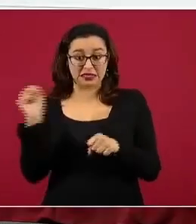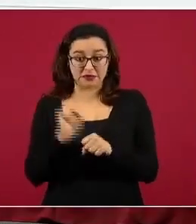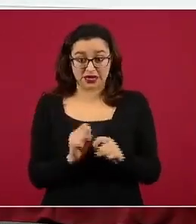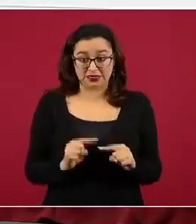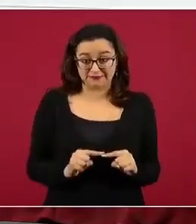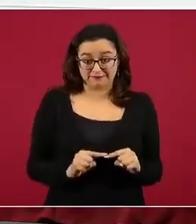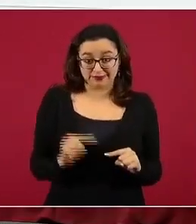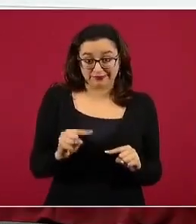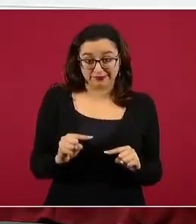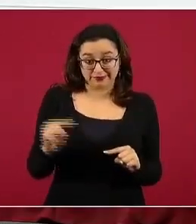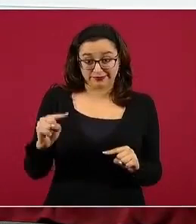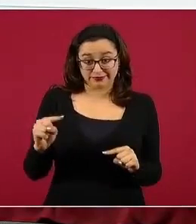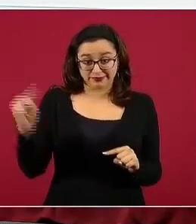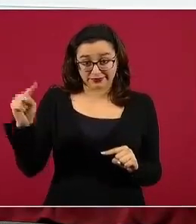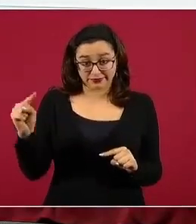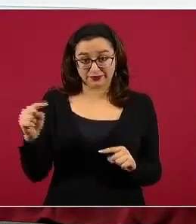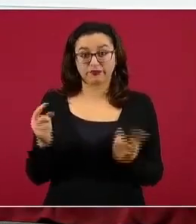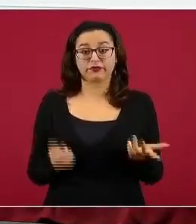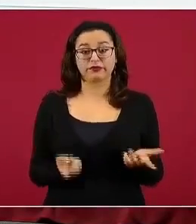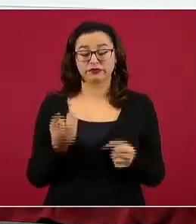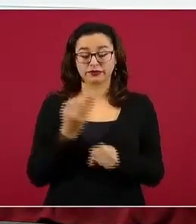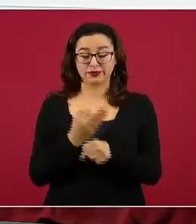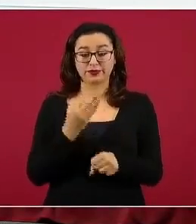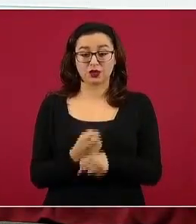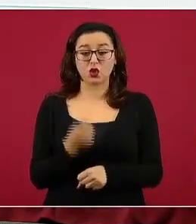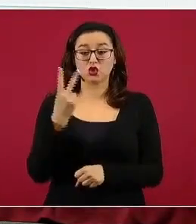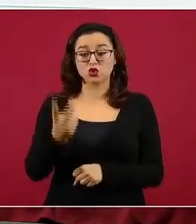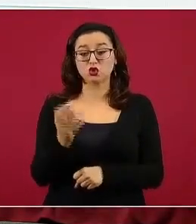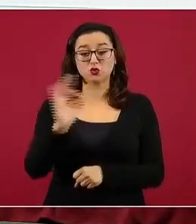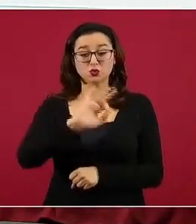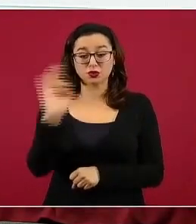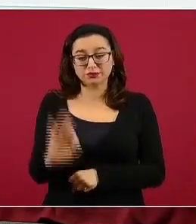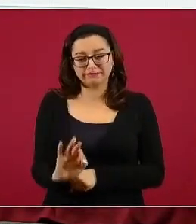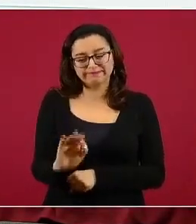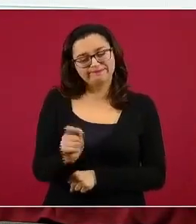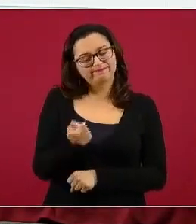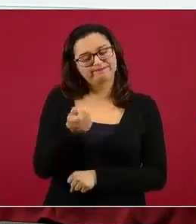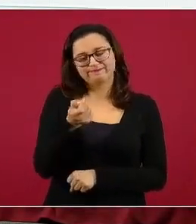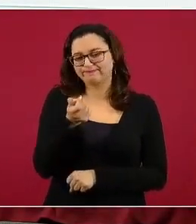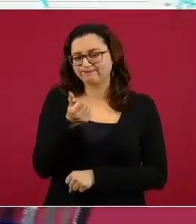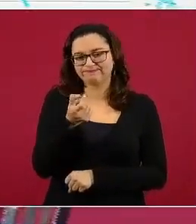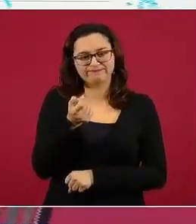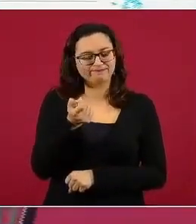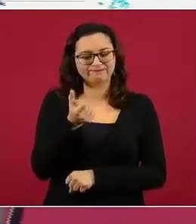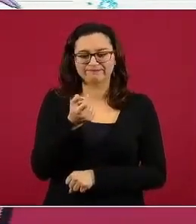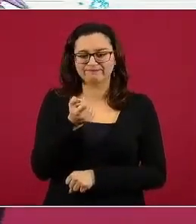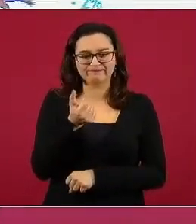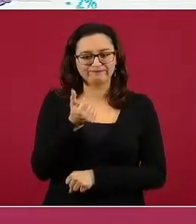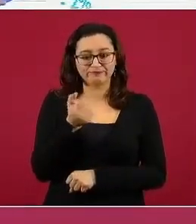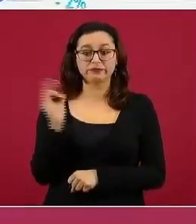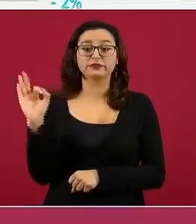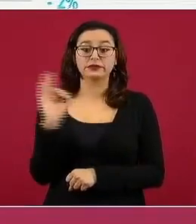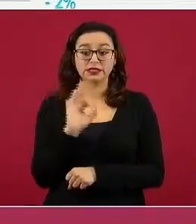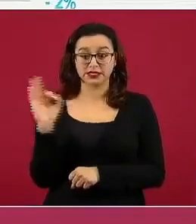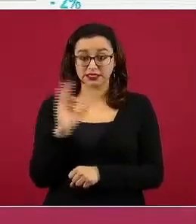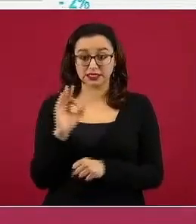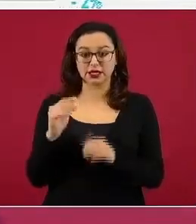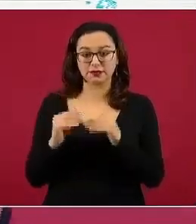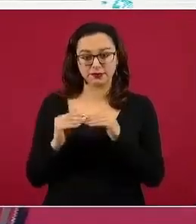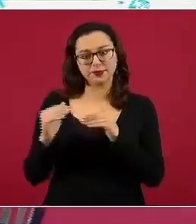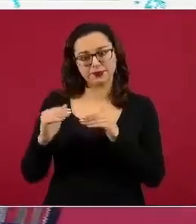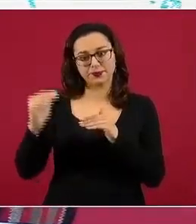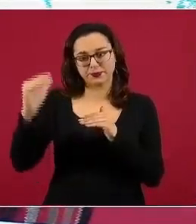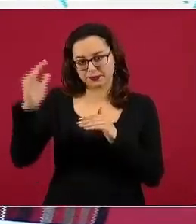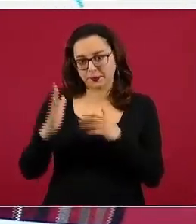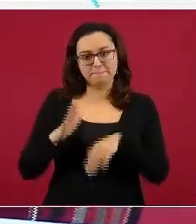un menos 2%. Este decremento tan pequeño es posible que sí se traduzca en todavía un incremento al final